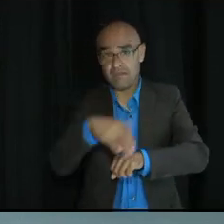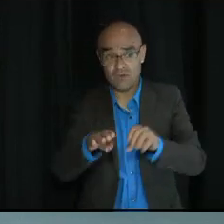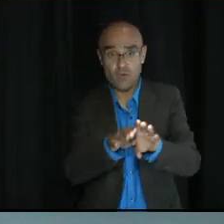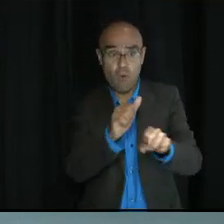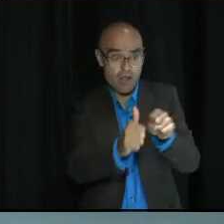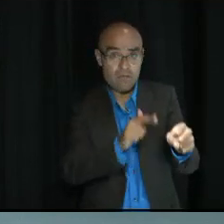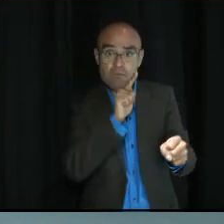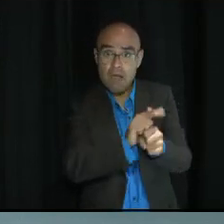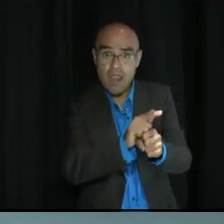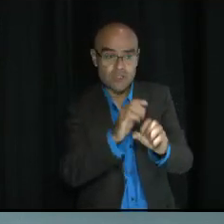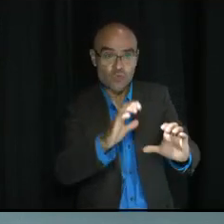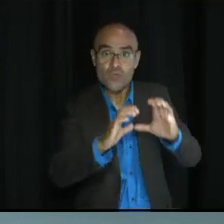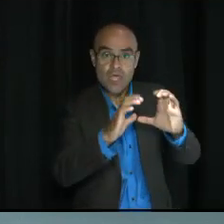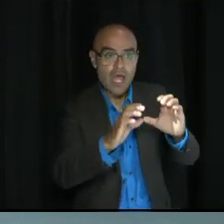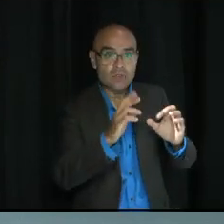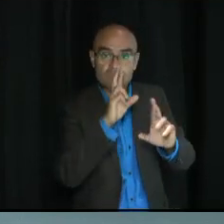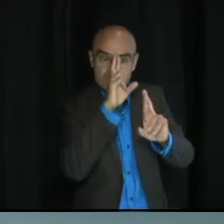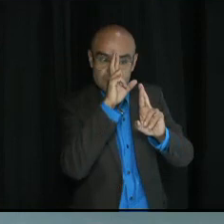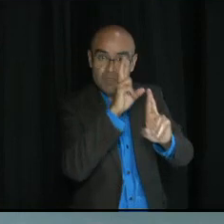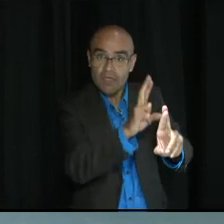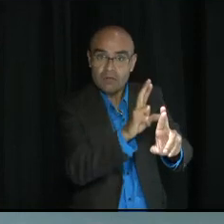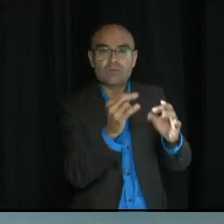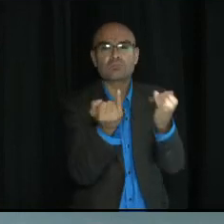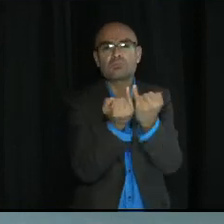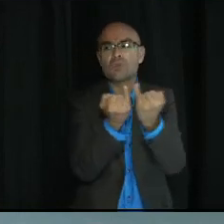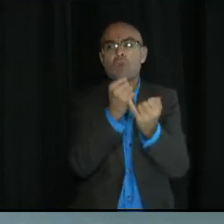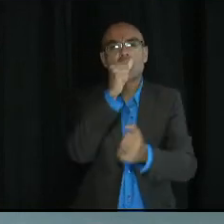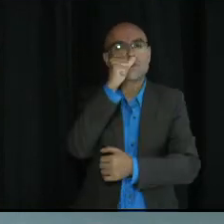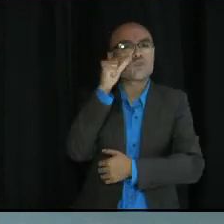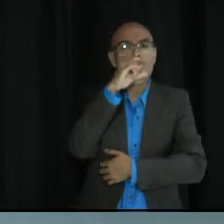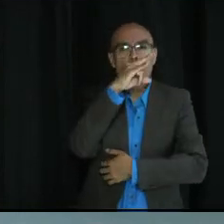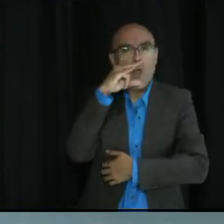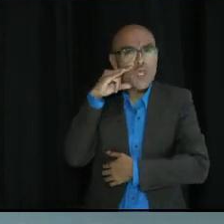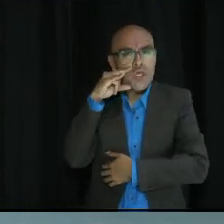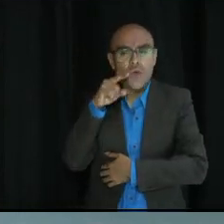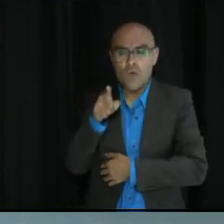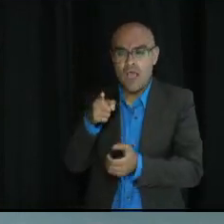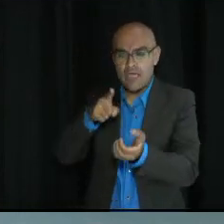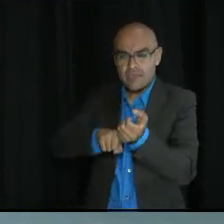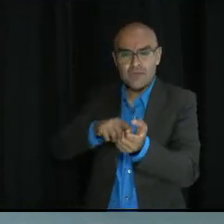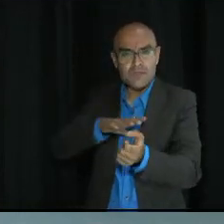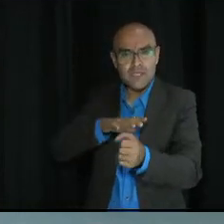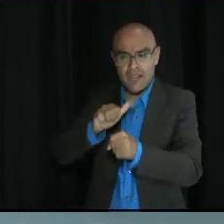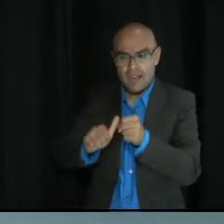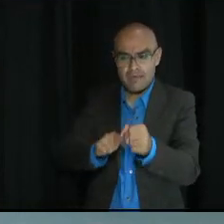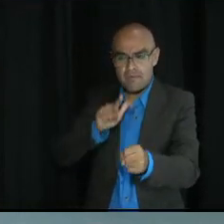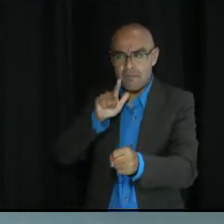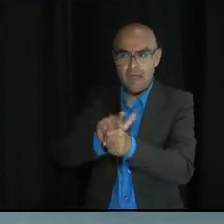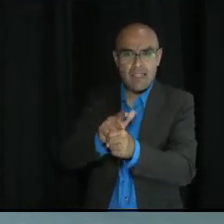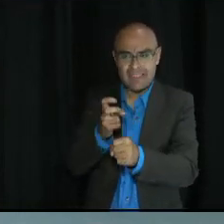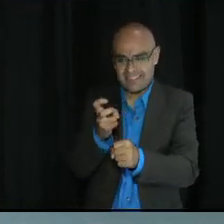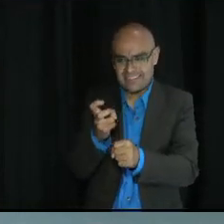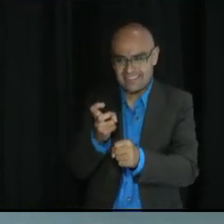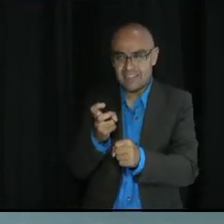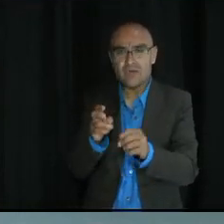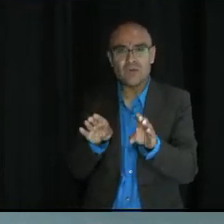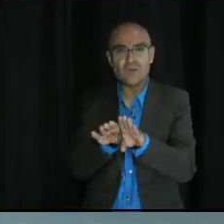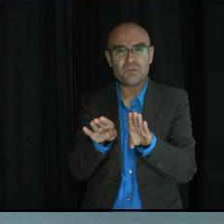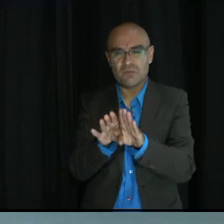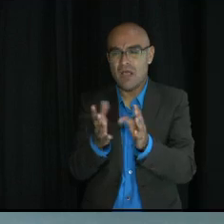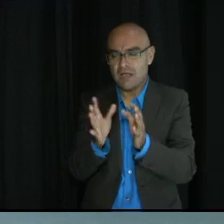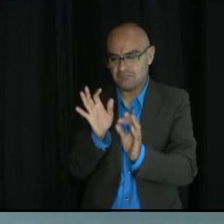un avistamiento, es raro. Anteriormente lo dijo el médico veterinario, es raro que un ejemplar ataque por sí solo, ¿no? Un ejemplar, al